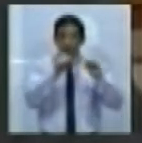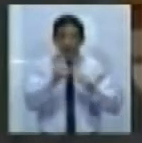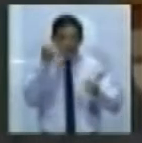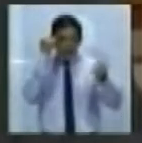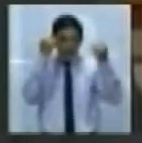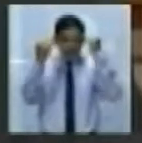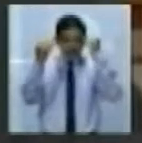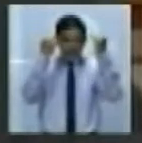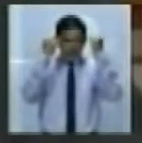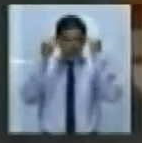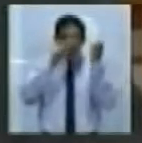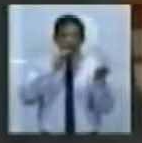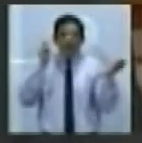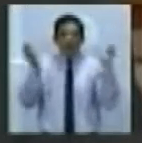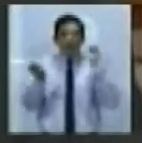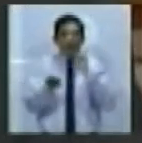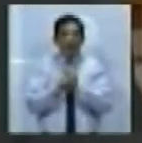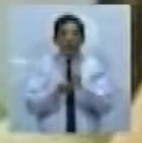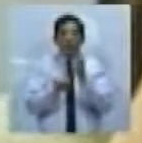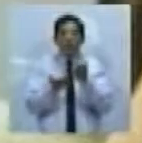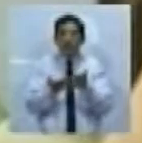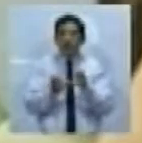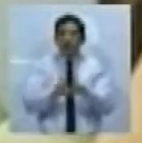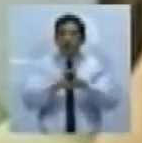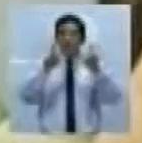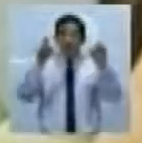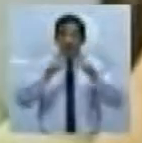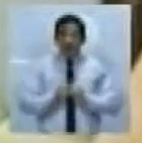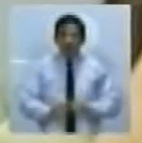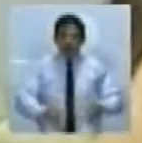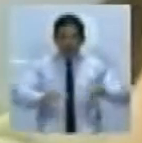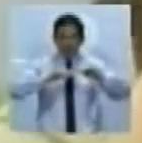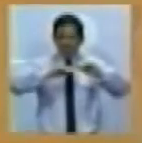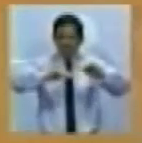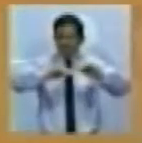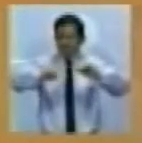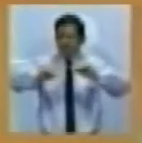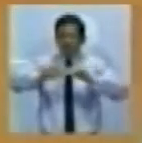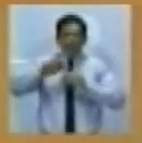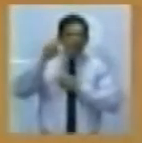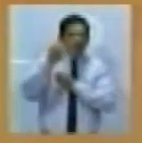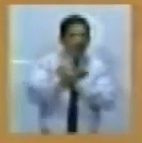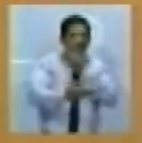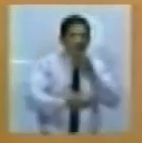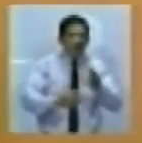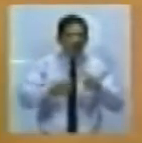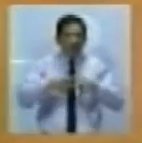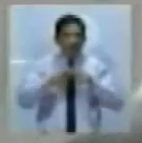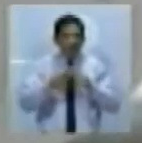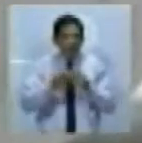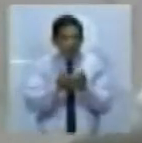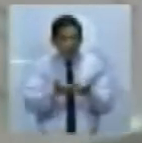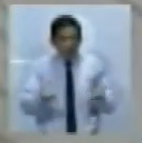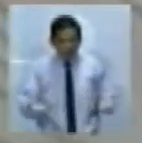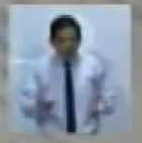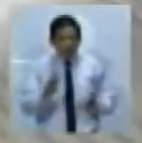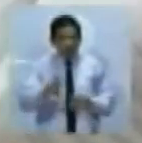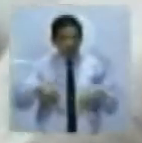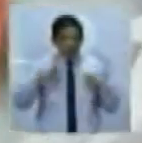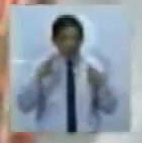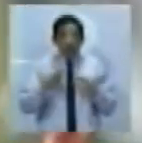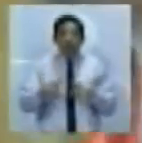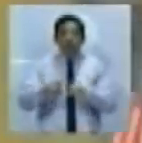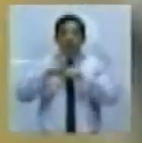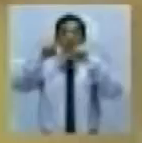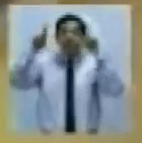ideas transformadoras en microempresas. Enseñar a ser emprendedores es dotarles de herramientas para la vida general. La empresa